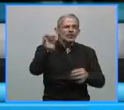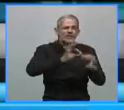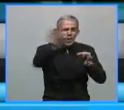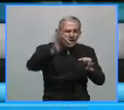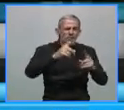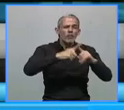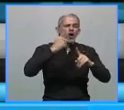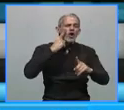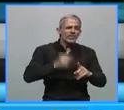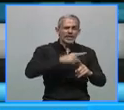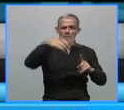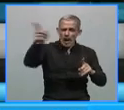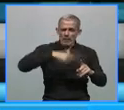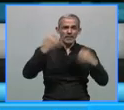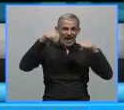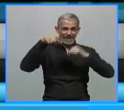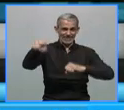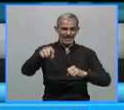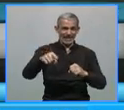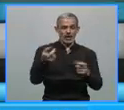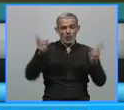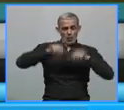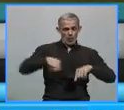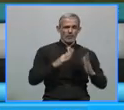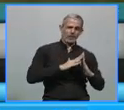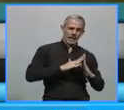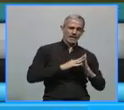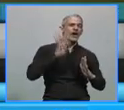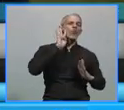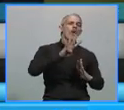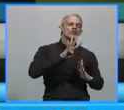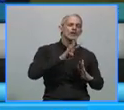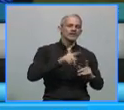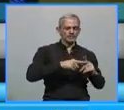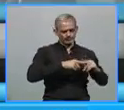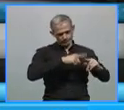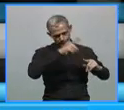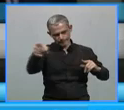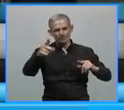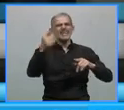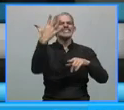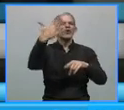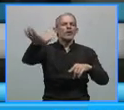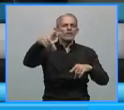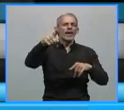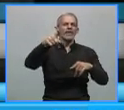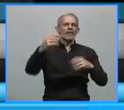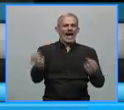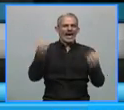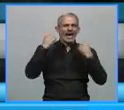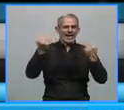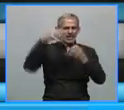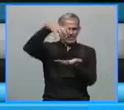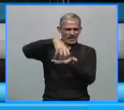día todos los días todos los días vuelvo a salir a la a las 4 para estar a las 5:30 en el gimnasio de